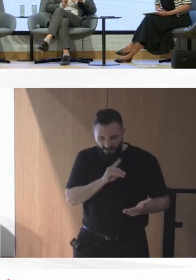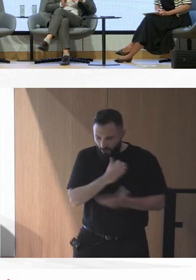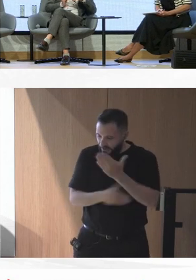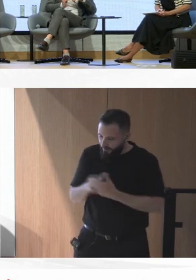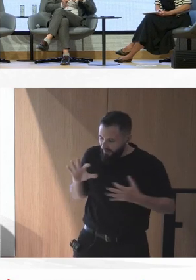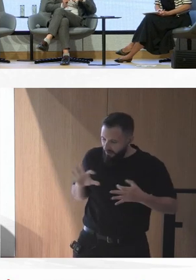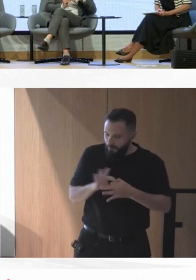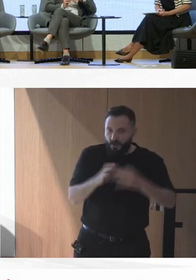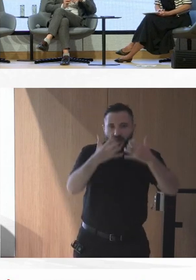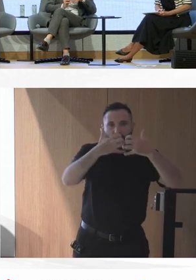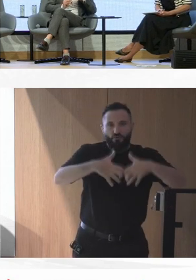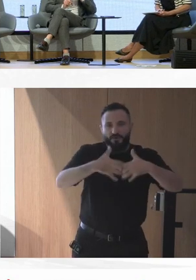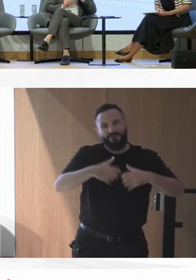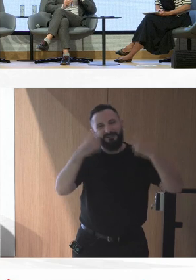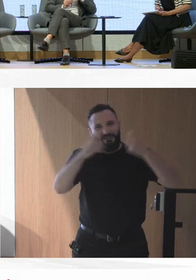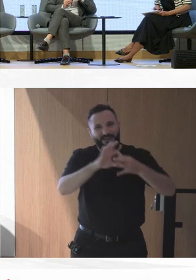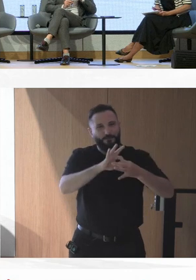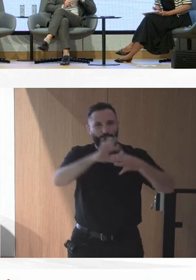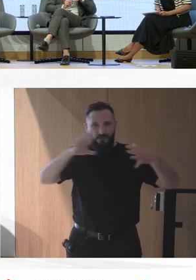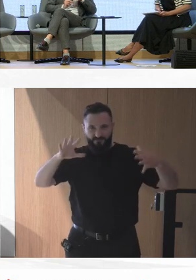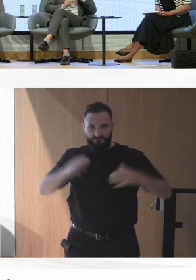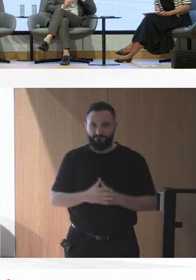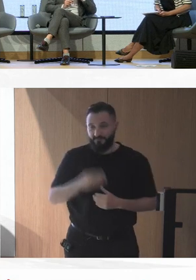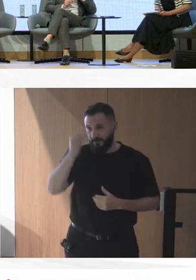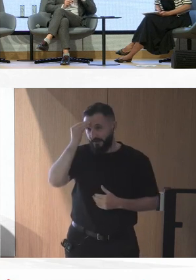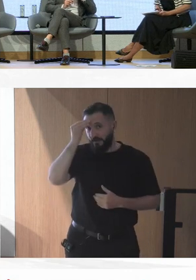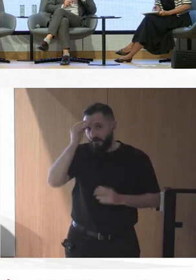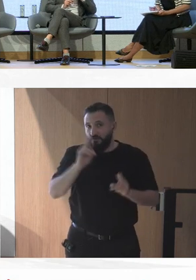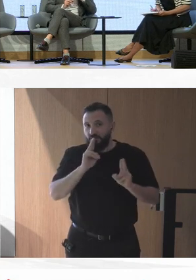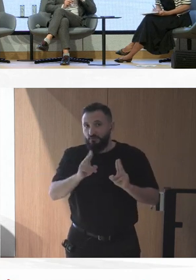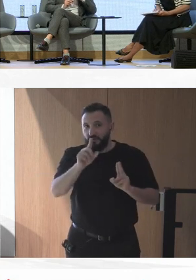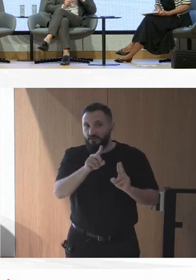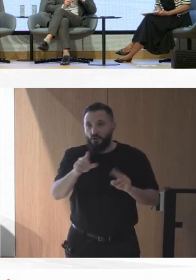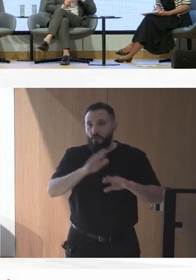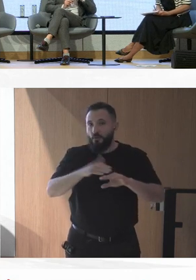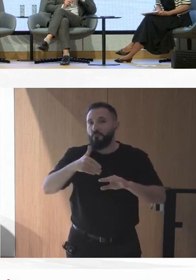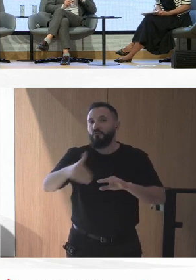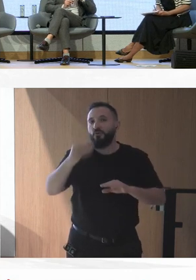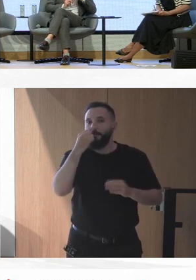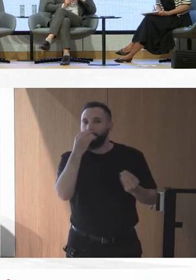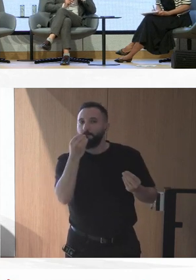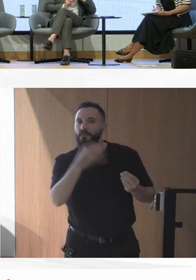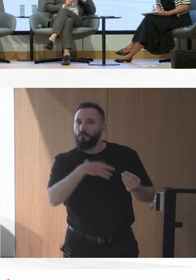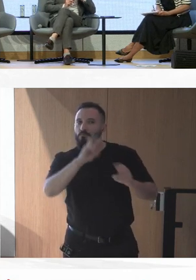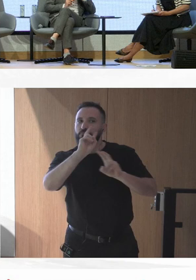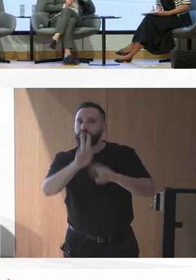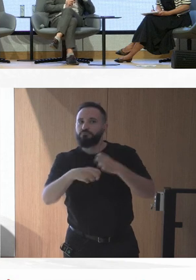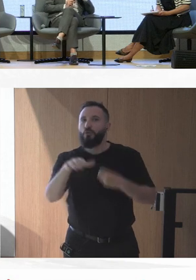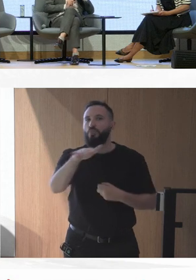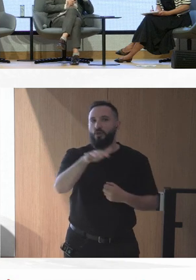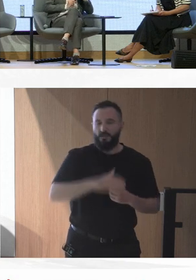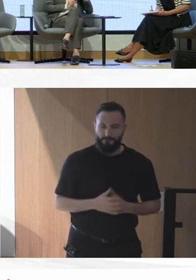ese ejemplo les resulta como relevante, pero creo que da para pensar mucho por dónde tendría que ir la reforma. Total.